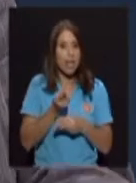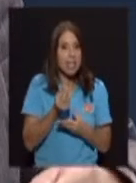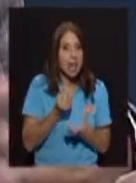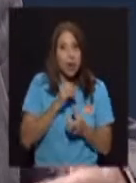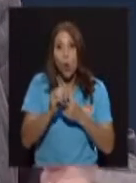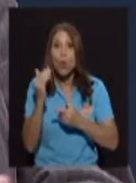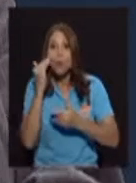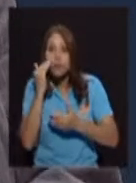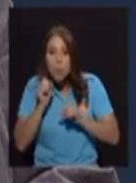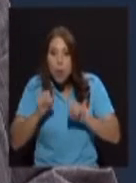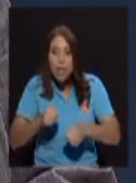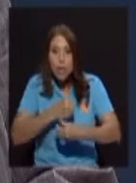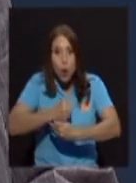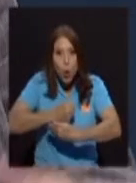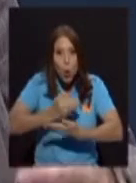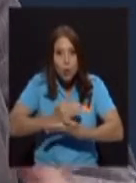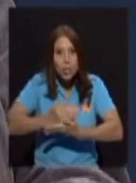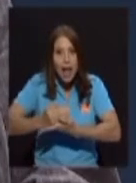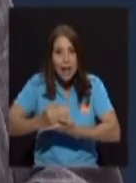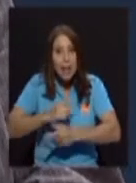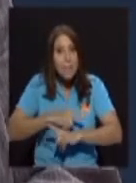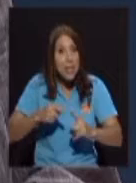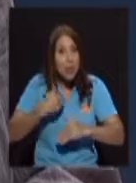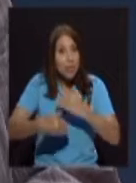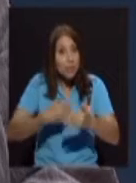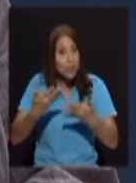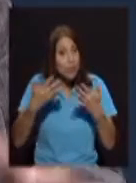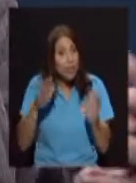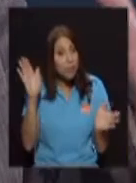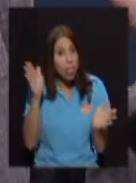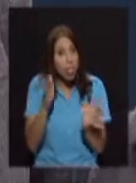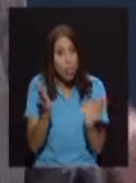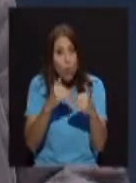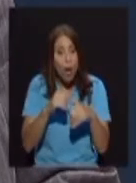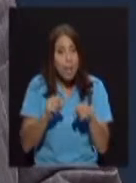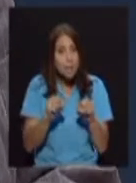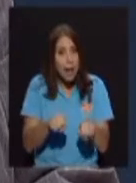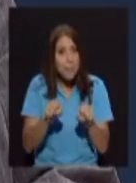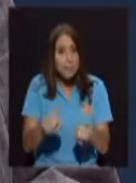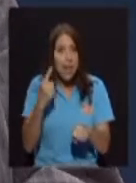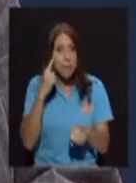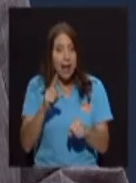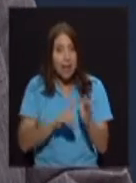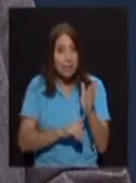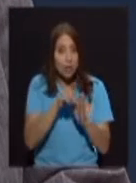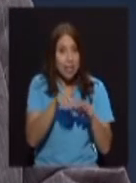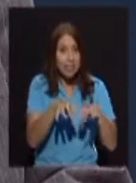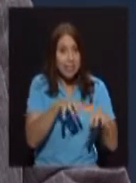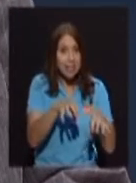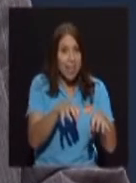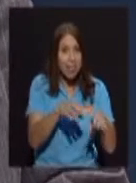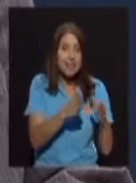pero después, a medida que se pierde la capacidad para desarrollar esas actividades, se pasa a